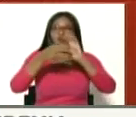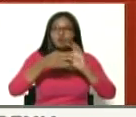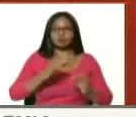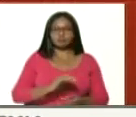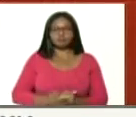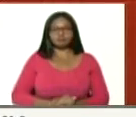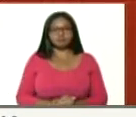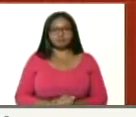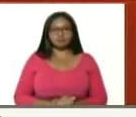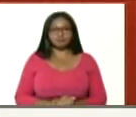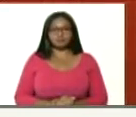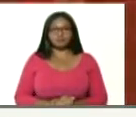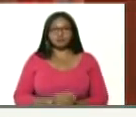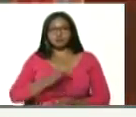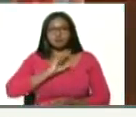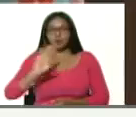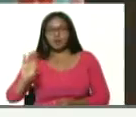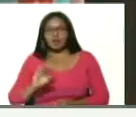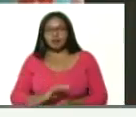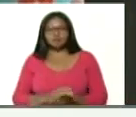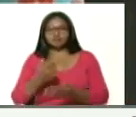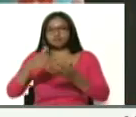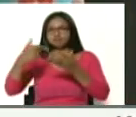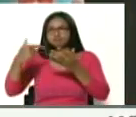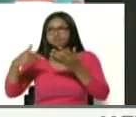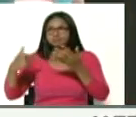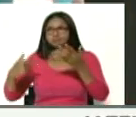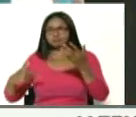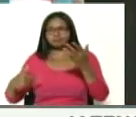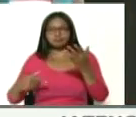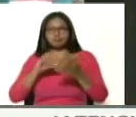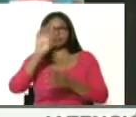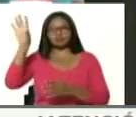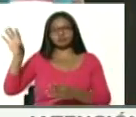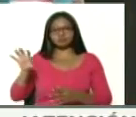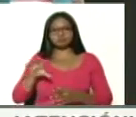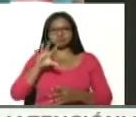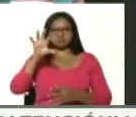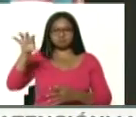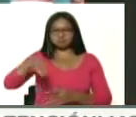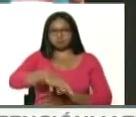Soberana, Cruz Paredes, Arrecife, Tomás Lander,